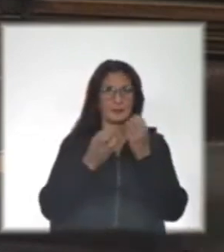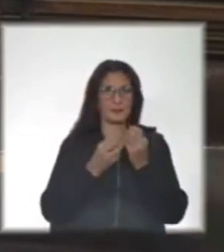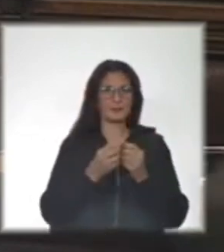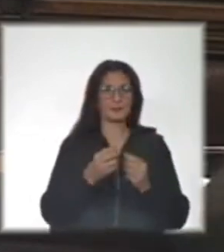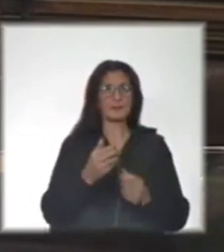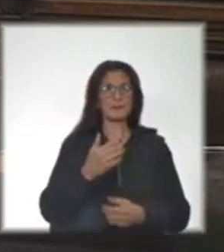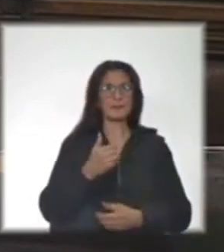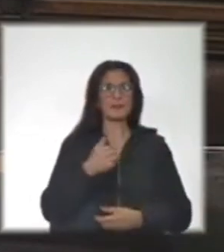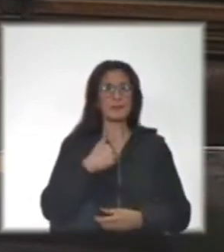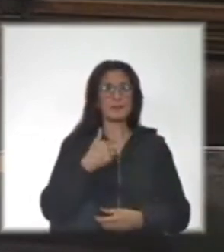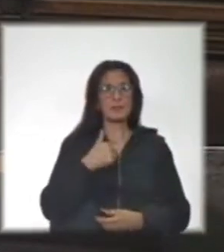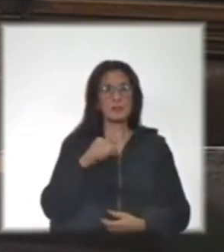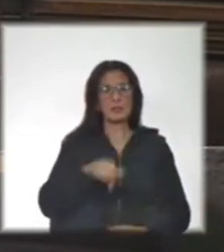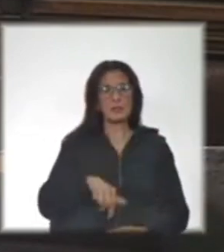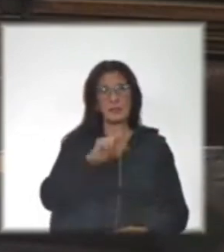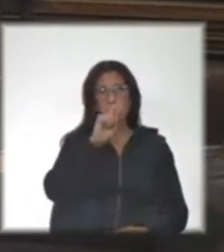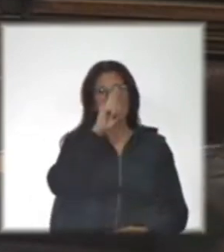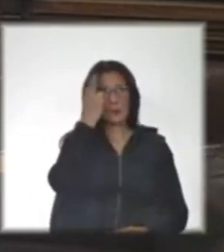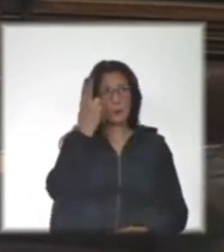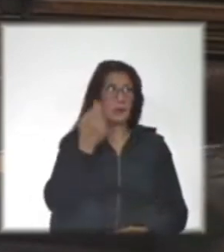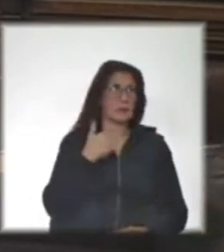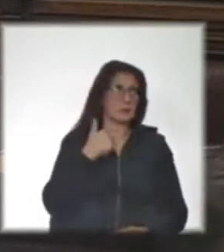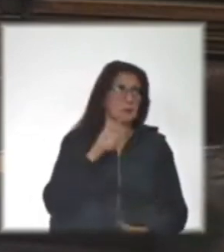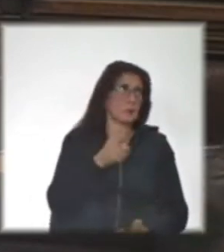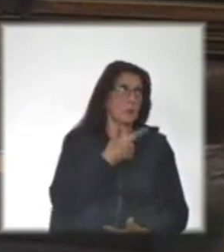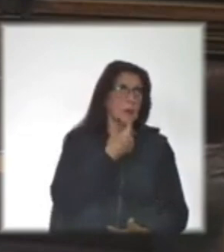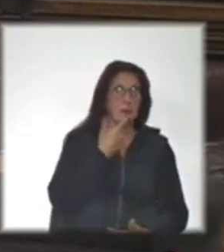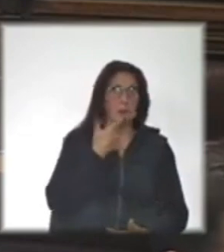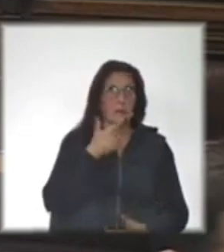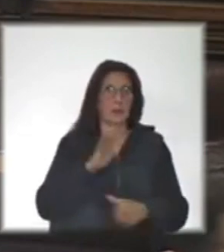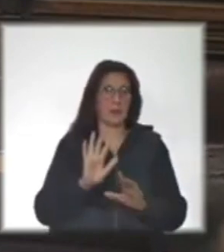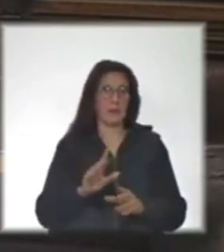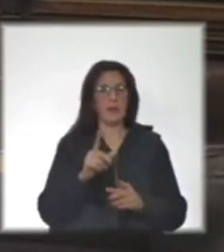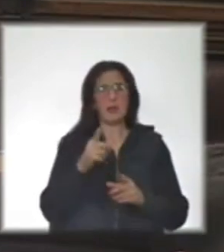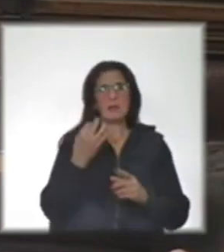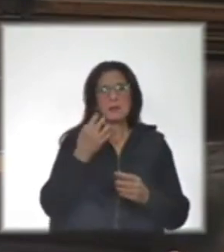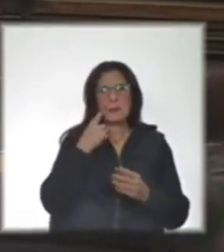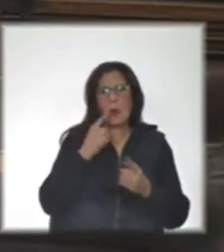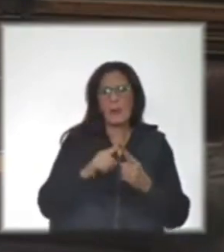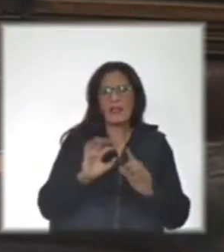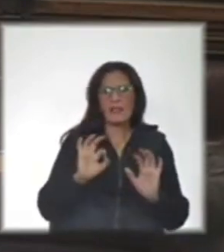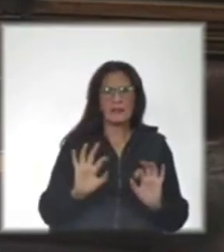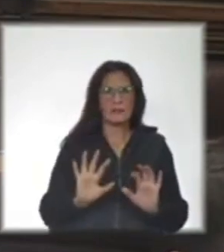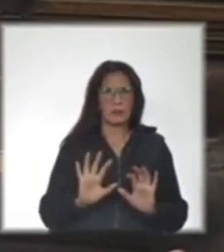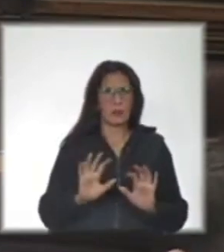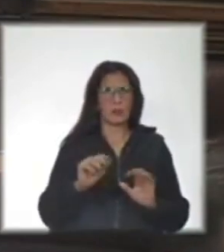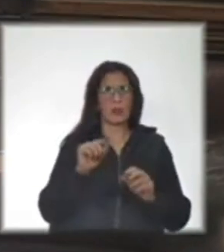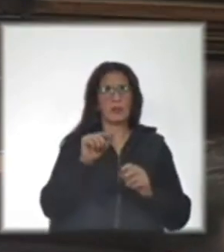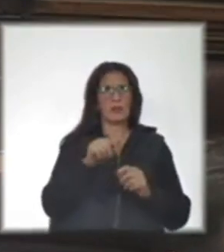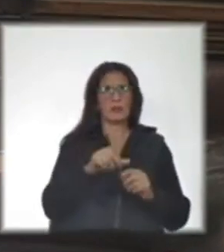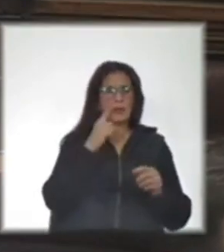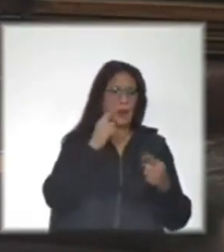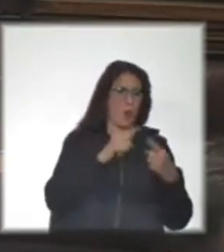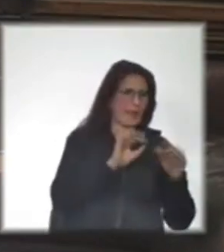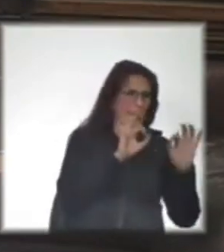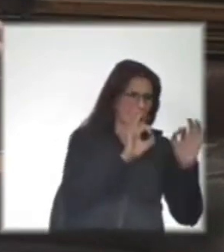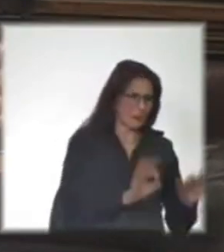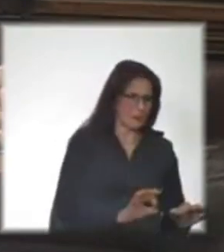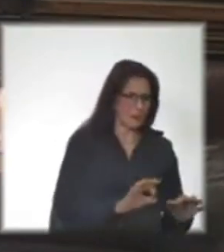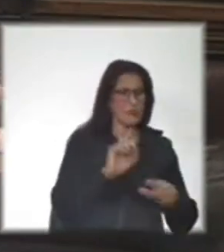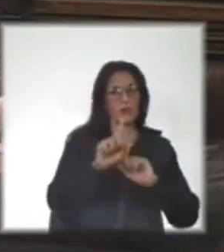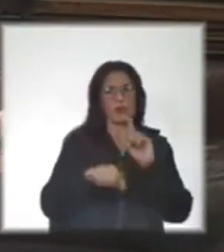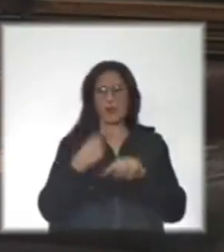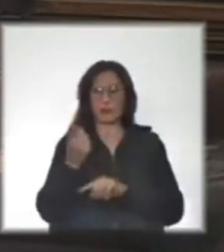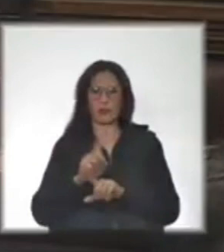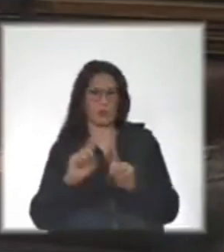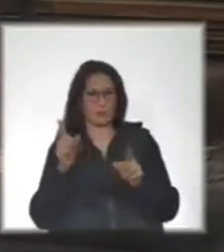que yo creo que en el Uruguay nadie puede dudar que está garantizada, porque yo digo que es un hecho objetivo. Hay hechos objetivos y hechos